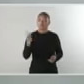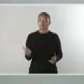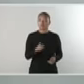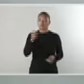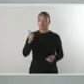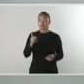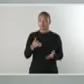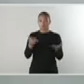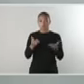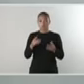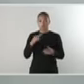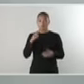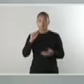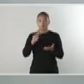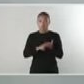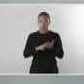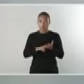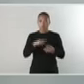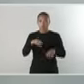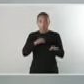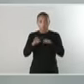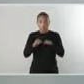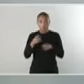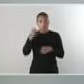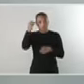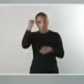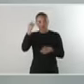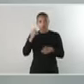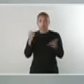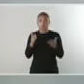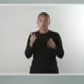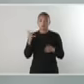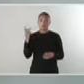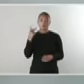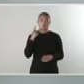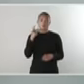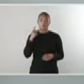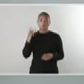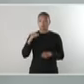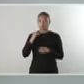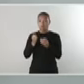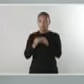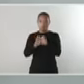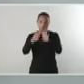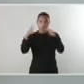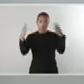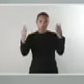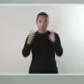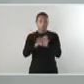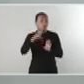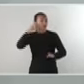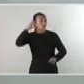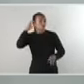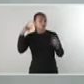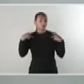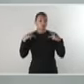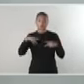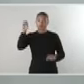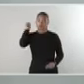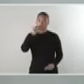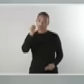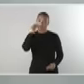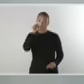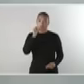ellos trabajaremos y Yo propongo una política de puertas abiertas y dispuesto a escuchar a la gente siempre